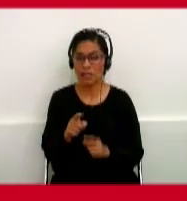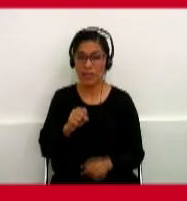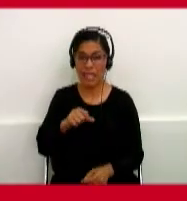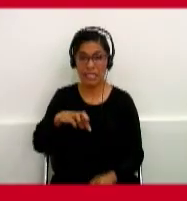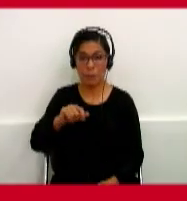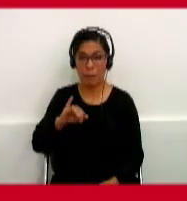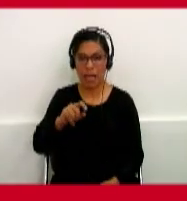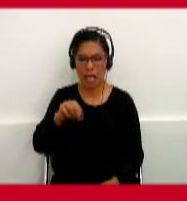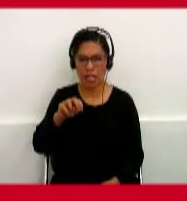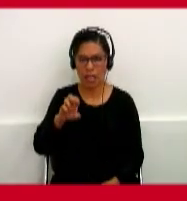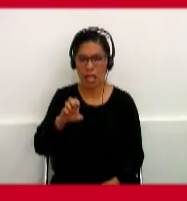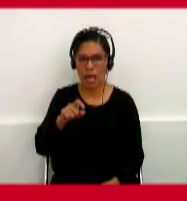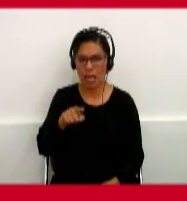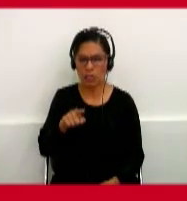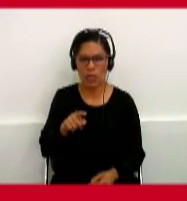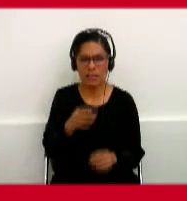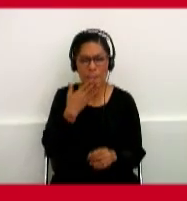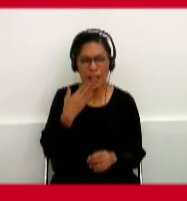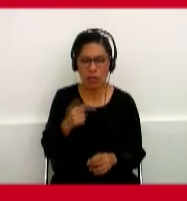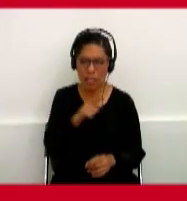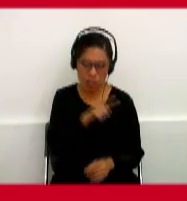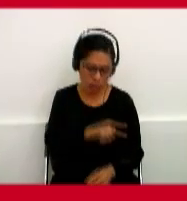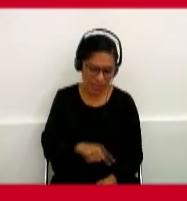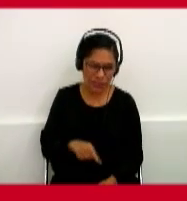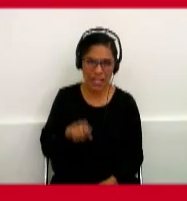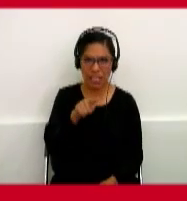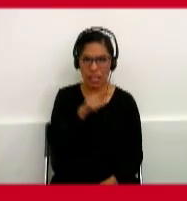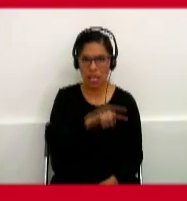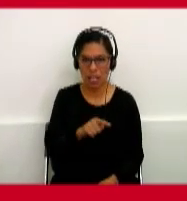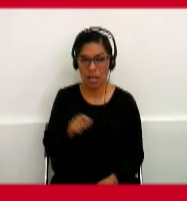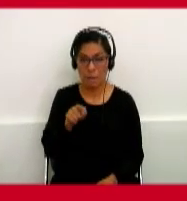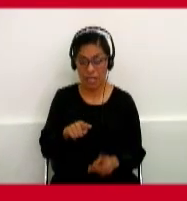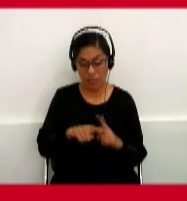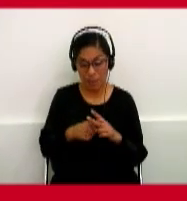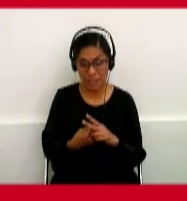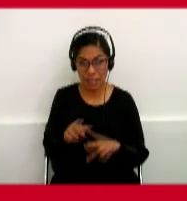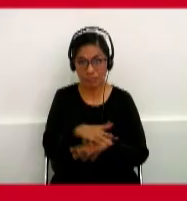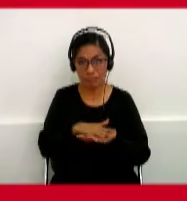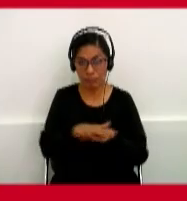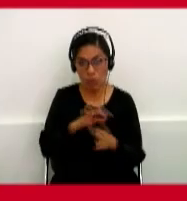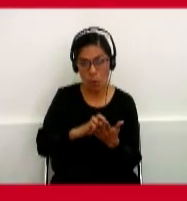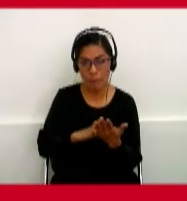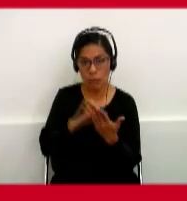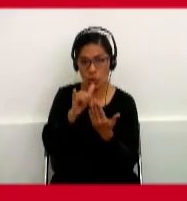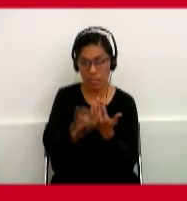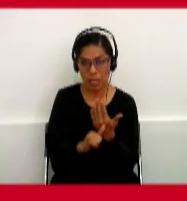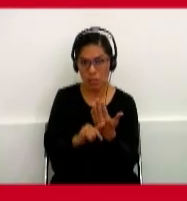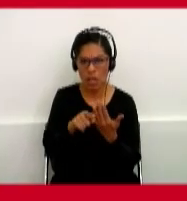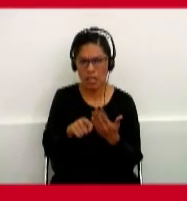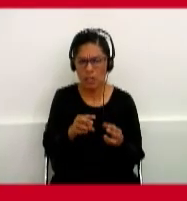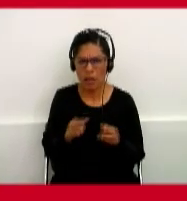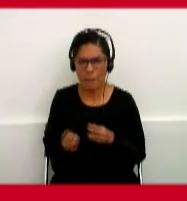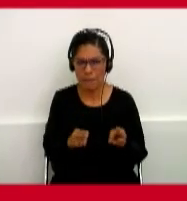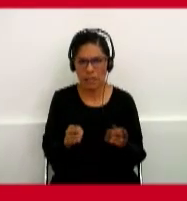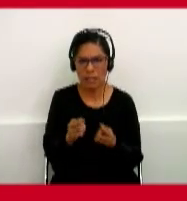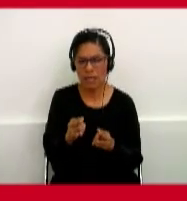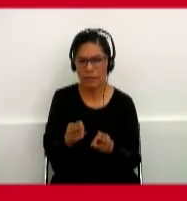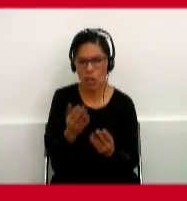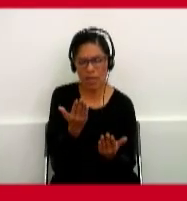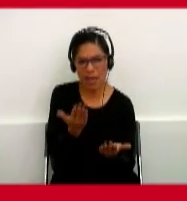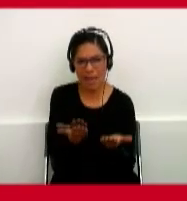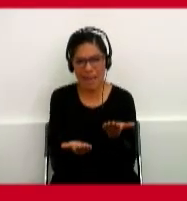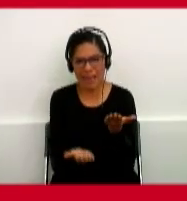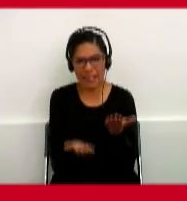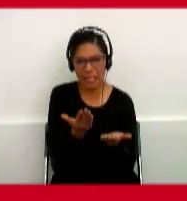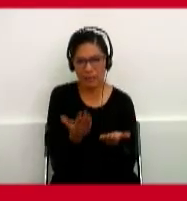efectiva que las superficies elipsoidales y esféricas. Para una etapa inicial de un proyecto, simplemente hacer un método de equilibrio límite te puede ayudar